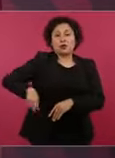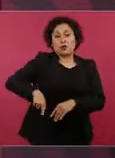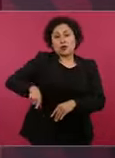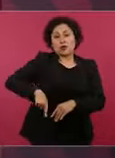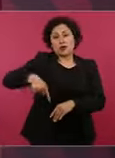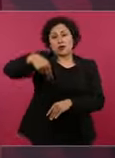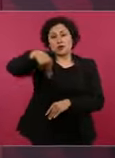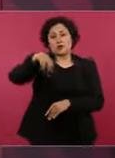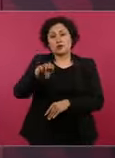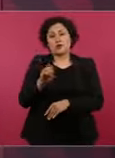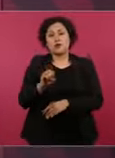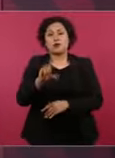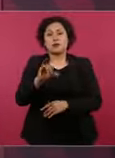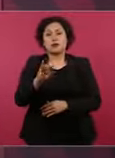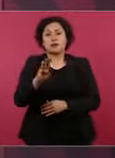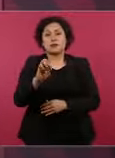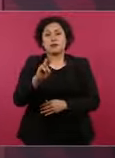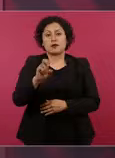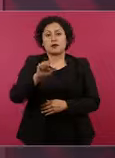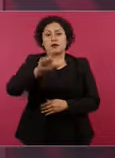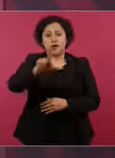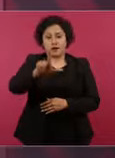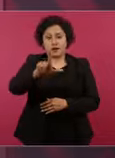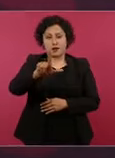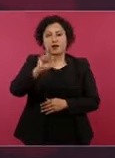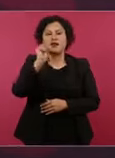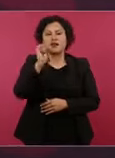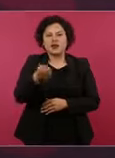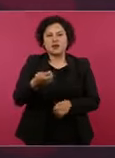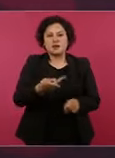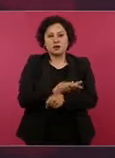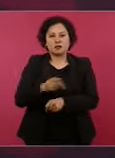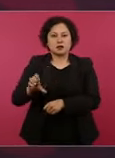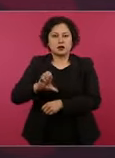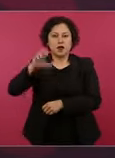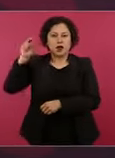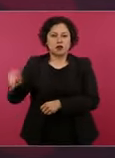el único sitio donde había trabajo era Cancún,